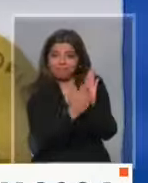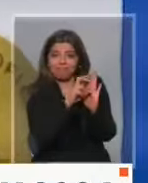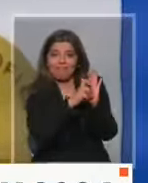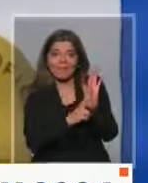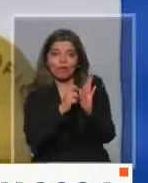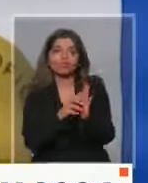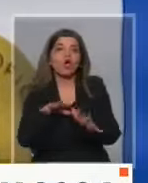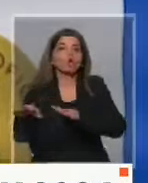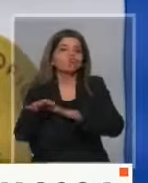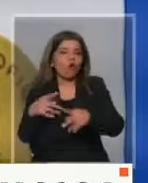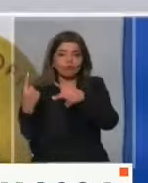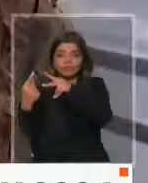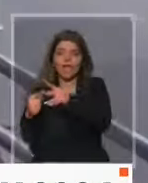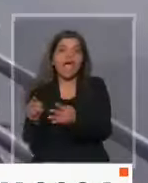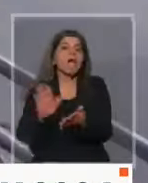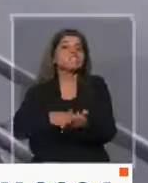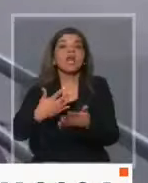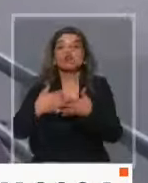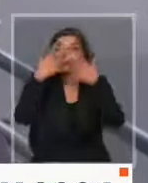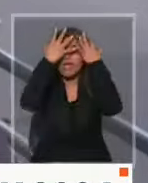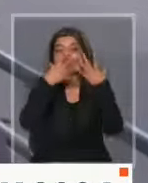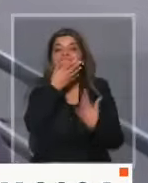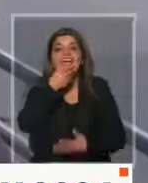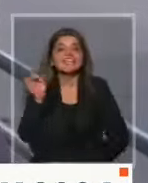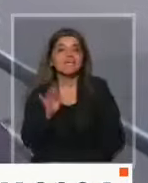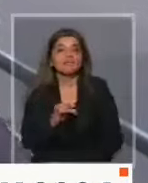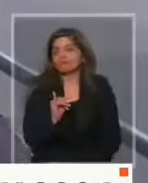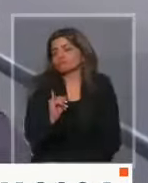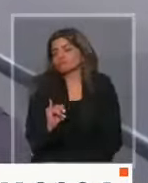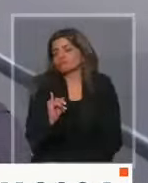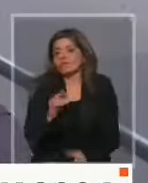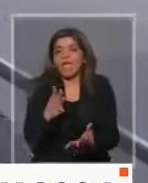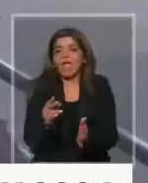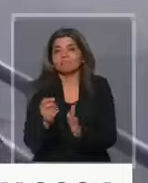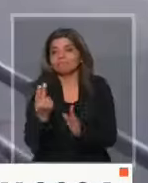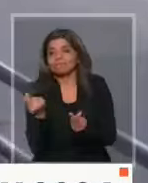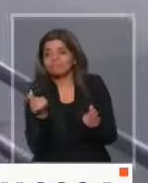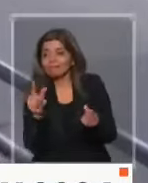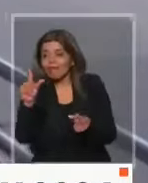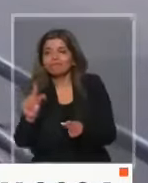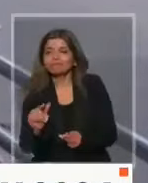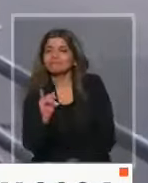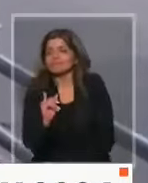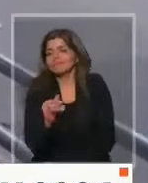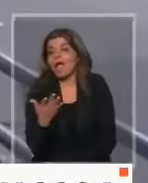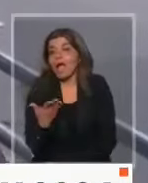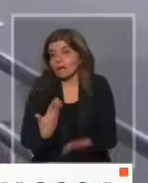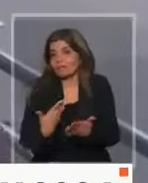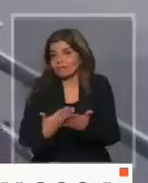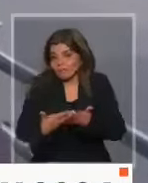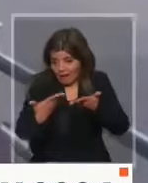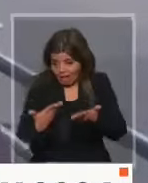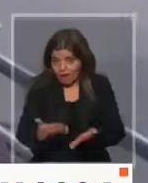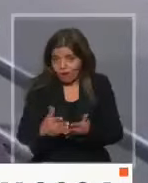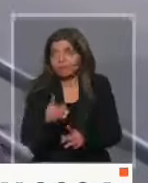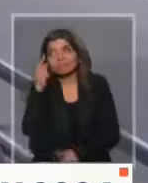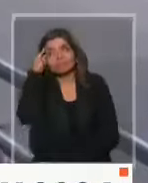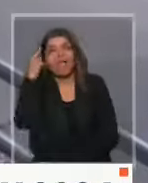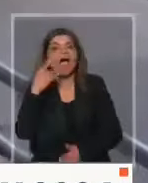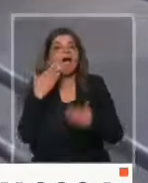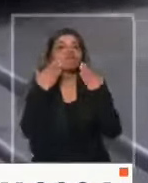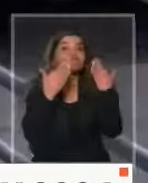accesorios o en salud y belleza Sí de todas maneras porque ahí los precios Son los que mandan entonces si yo voy a poder hacer regalo a un